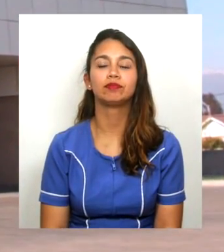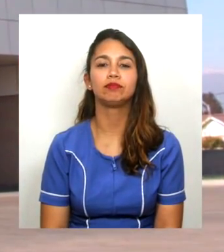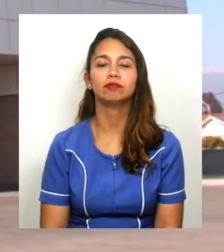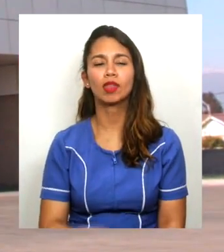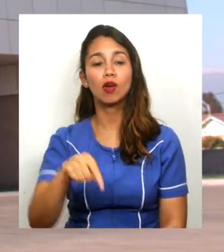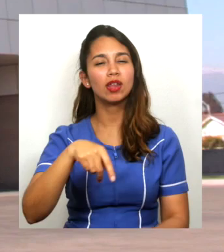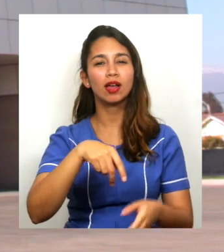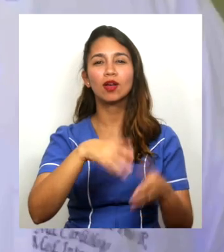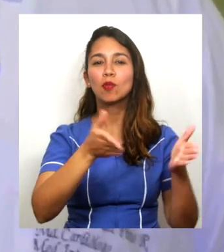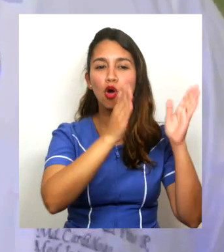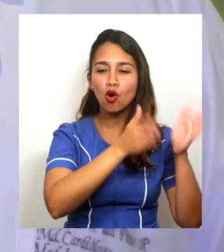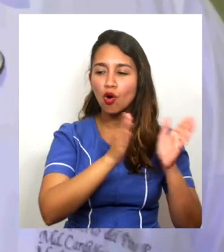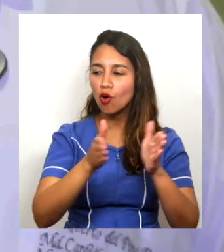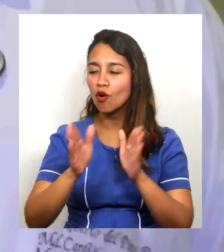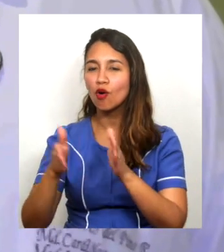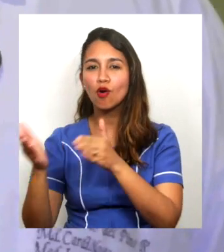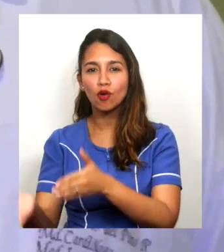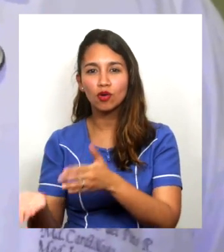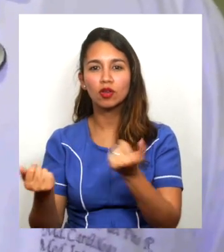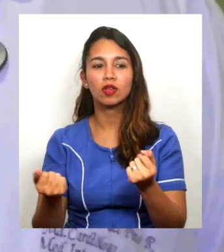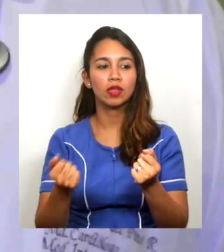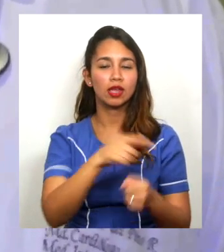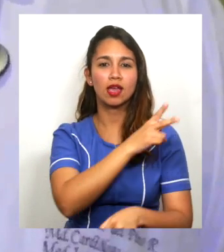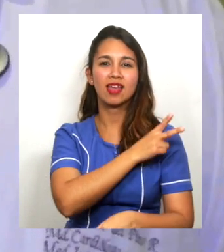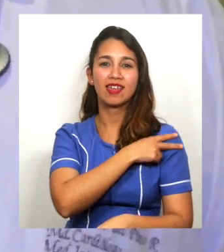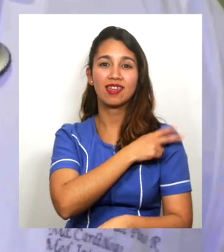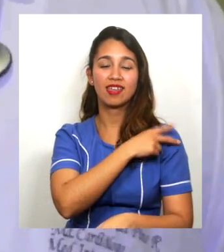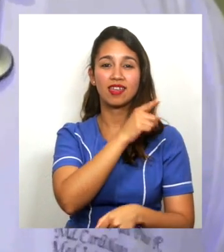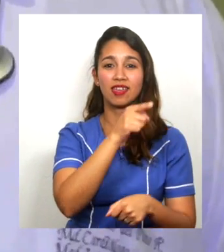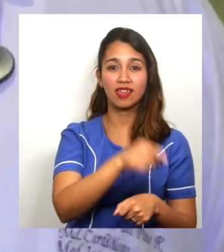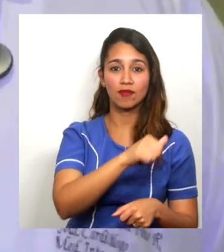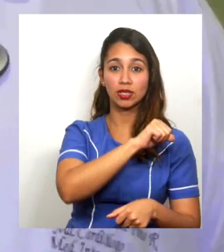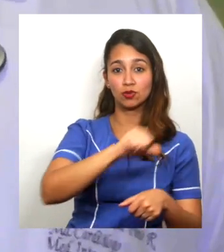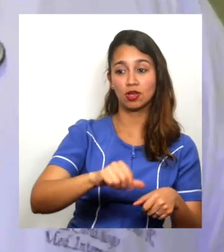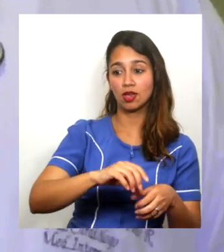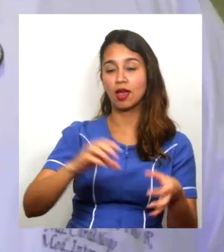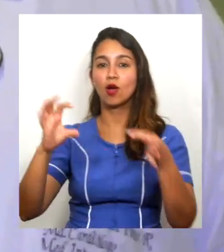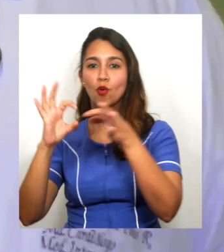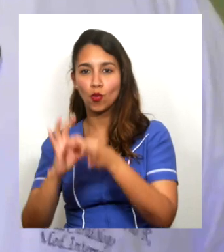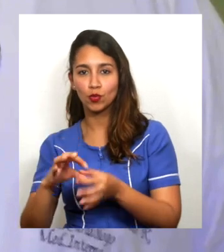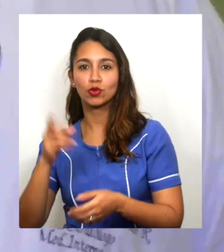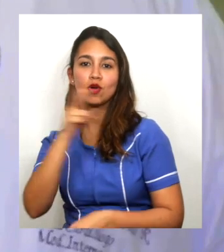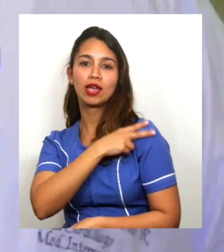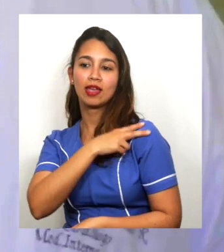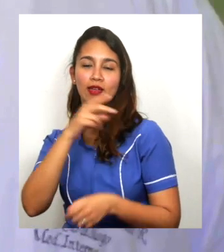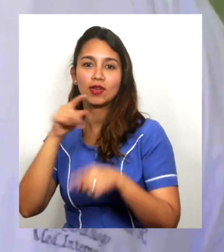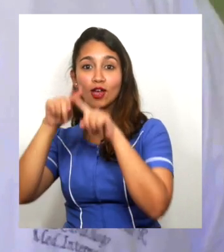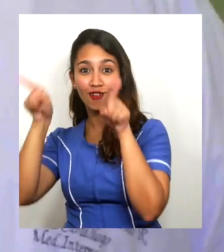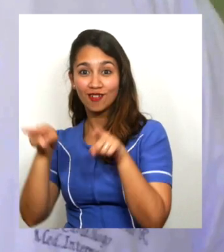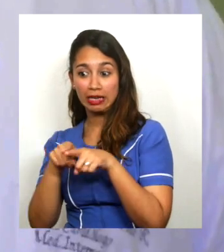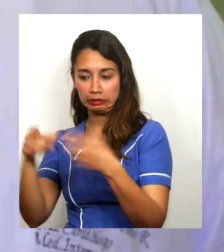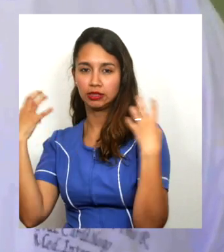Hay un protocolo que se generó en trabajo con el jefe de cardiocirugía y el jefe de cardiología del Maule, y que